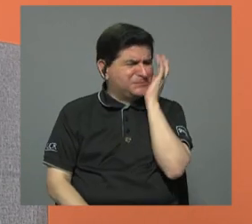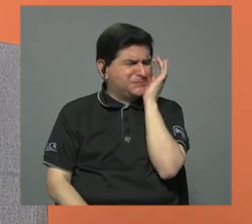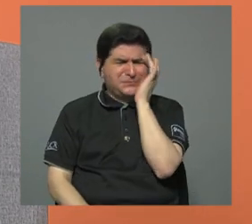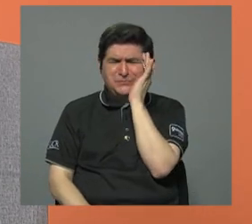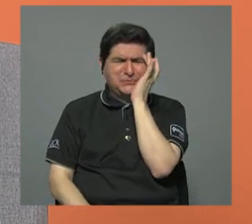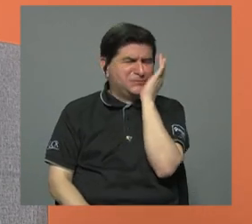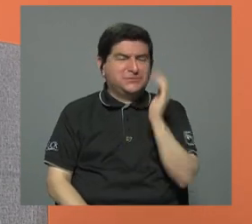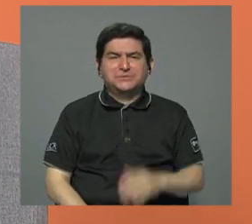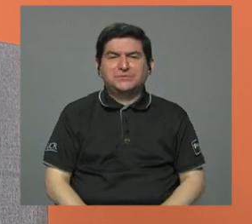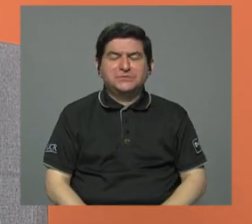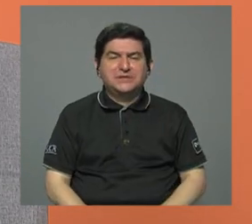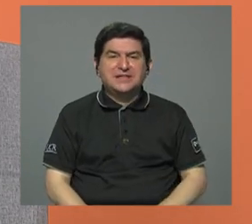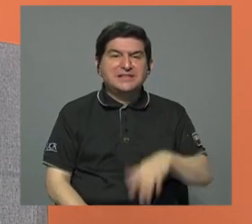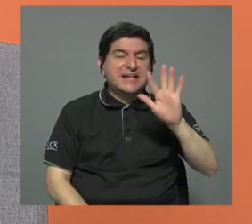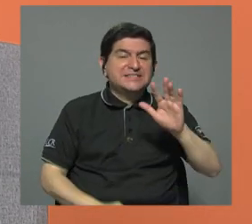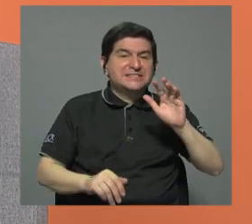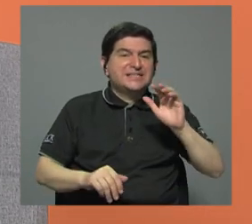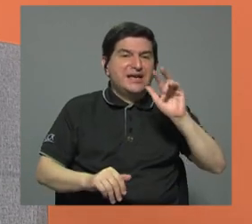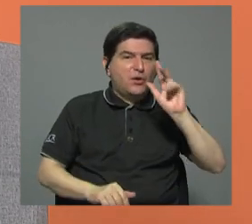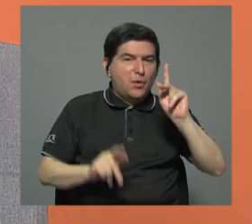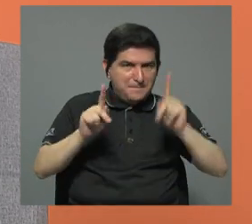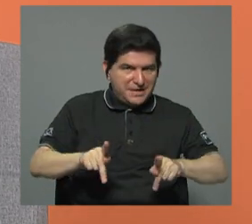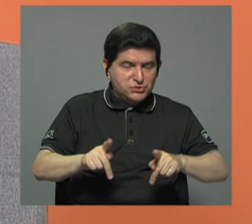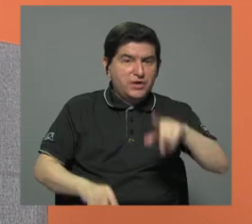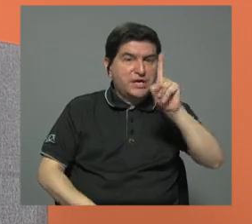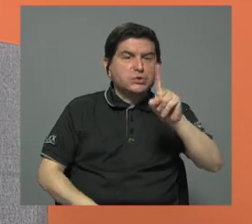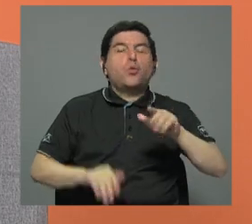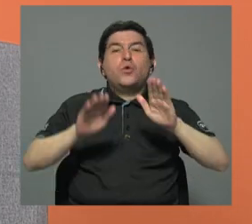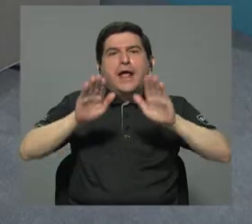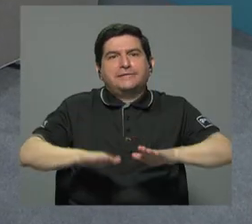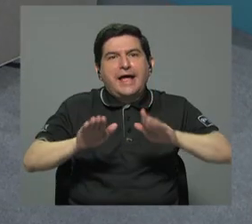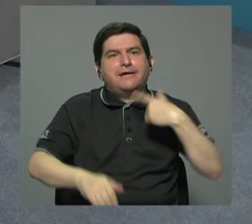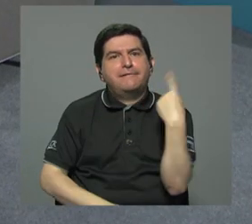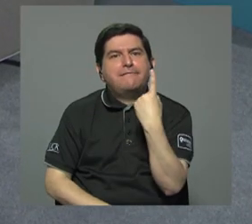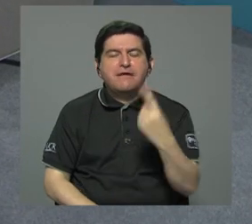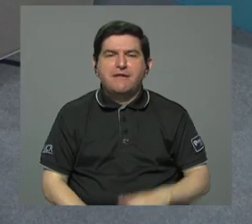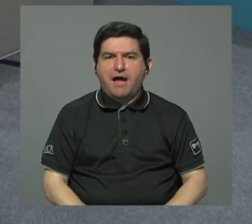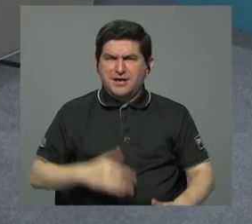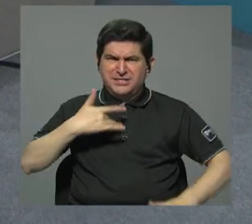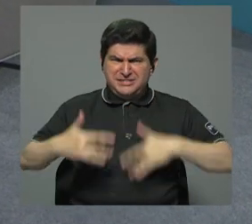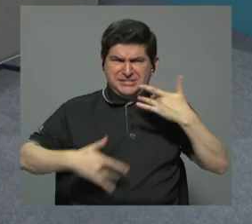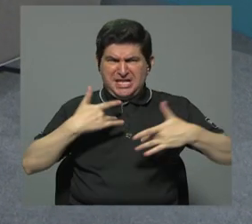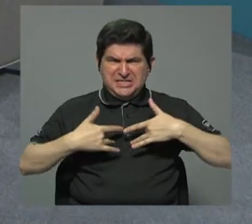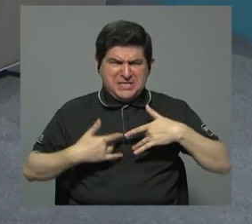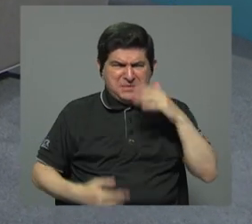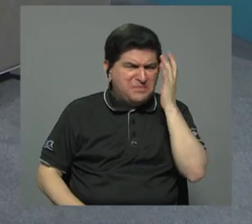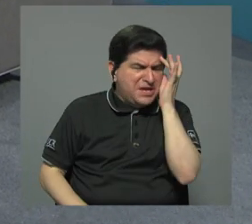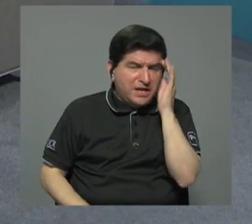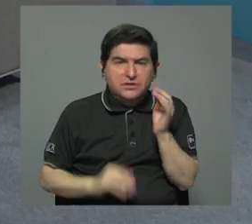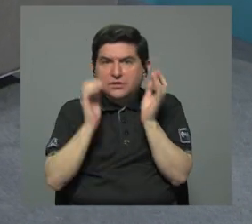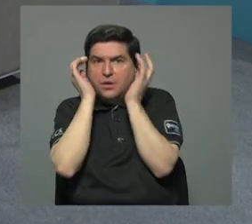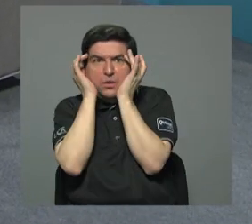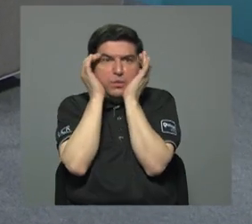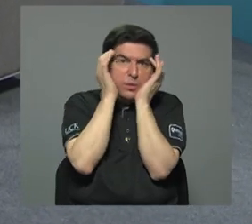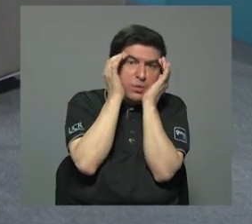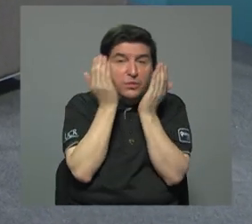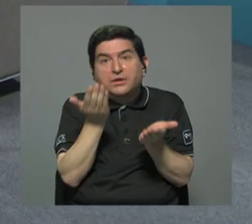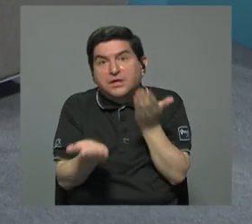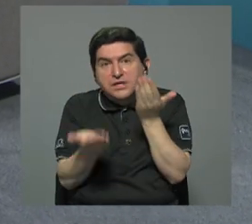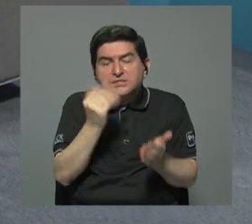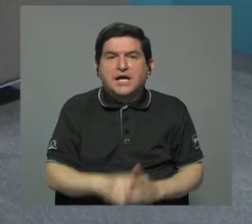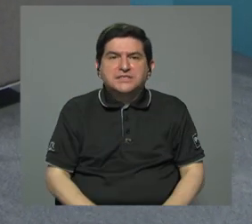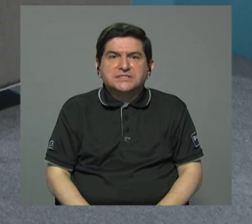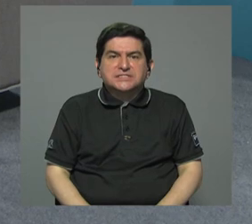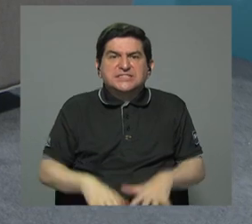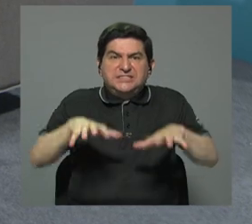preocupadas. 1 de cada 5 personas se siente tranquila. Entonces vemos cómo este sentimiento de preocupación, de ansiedad, si podemos decirlo incluso hasta de